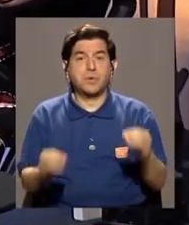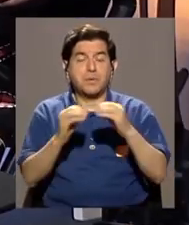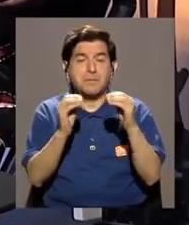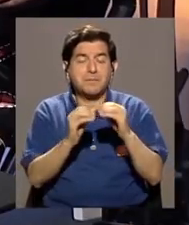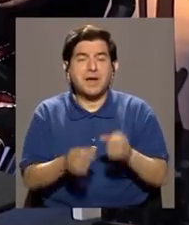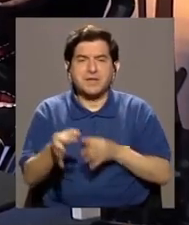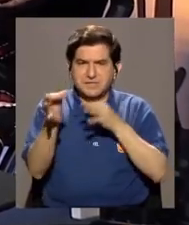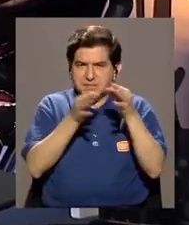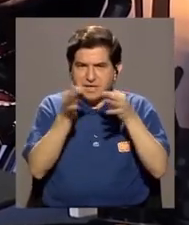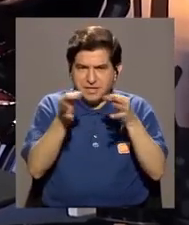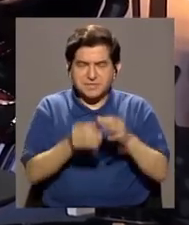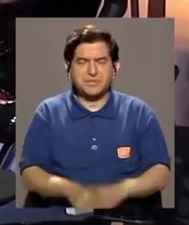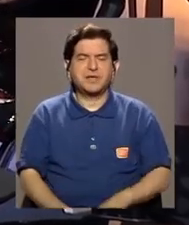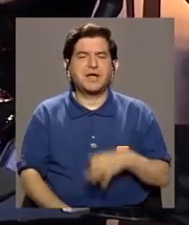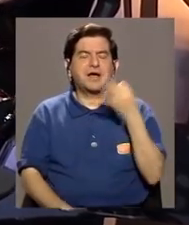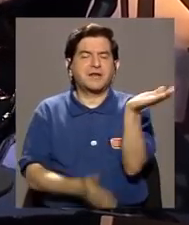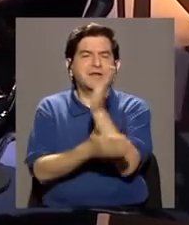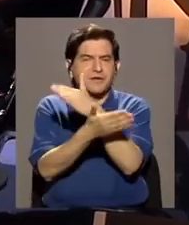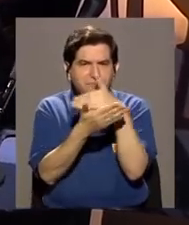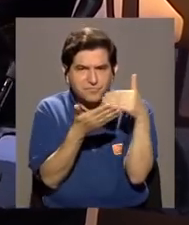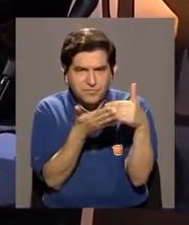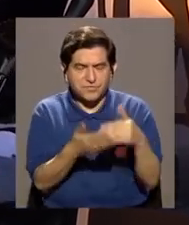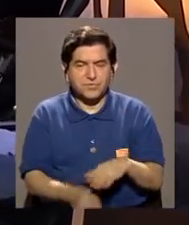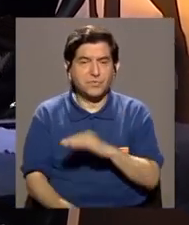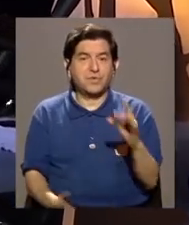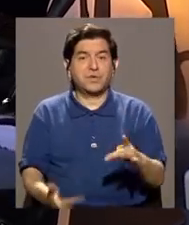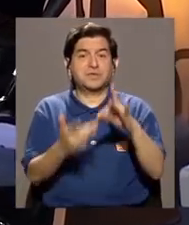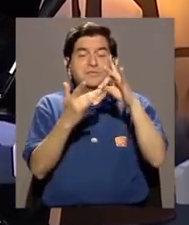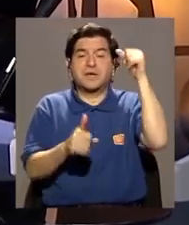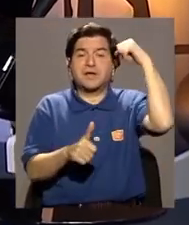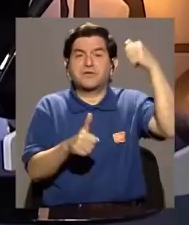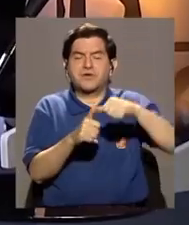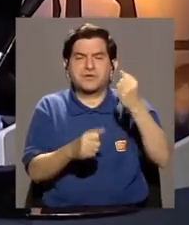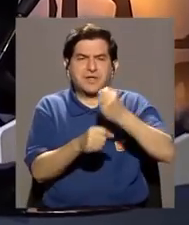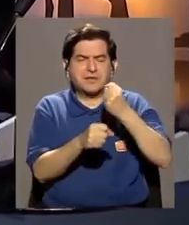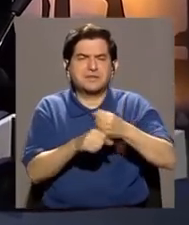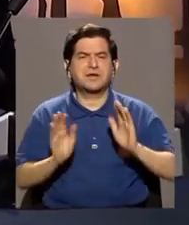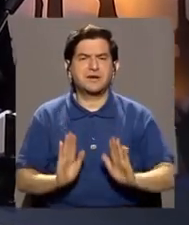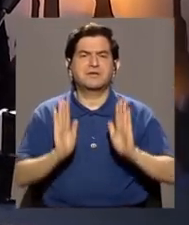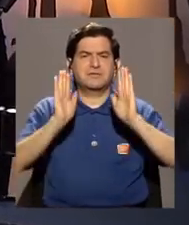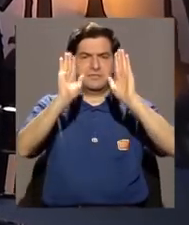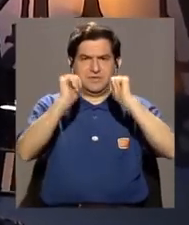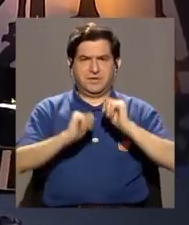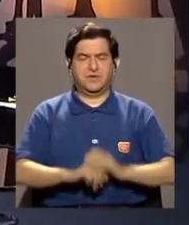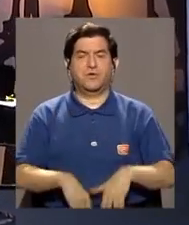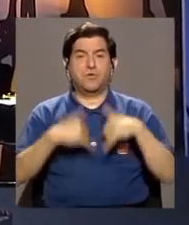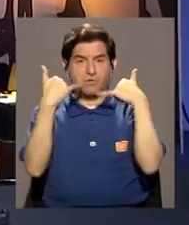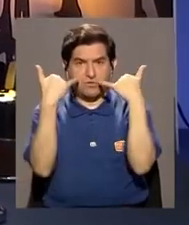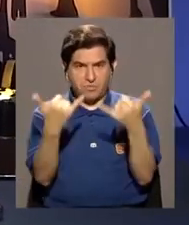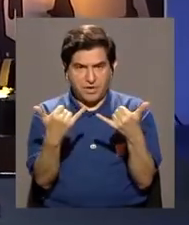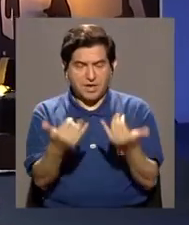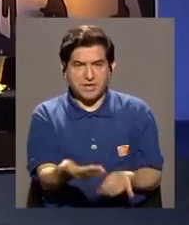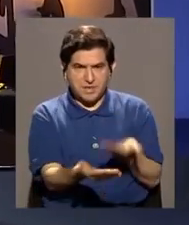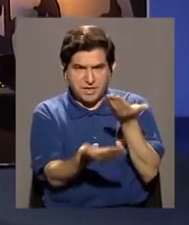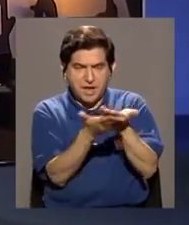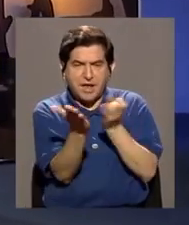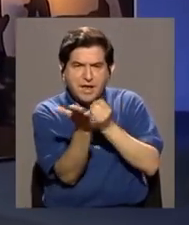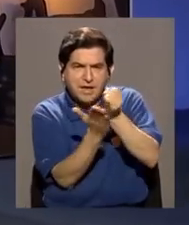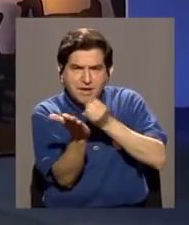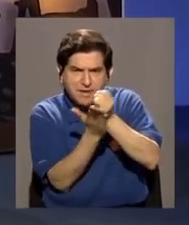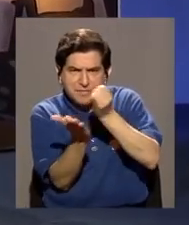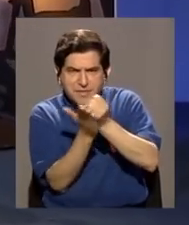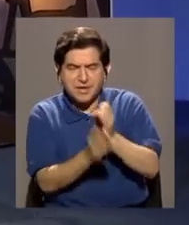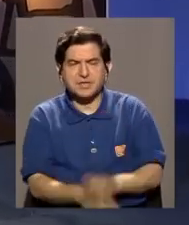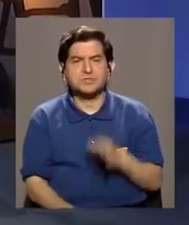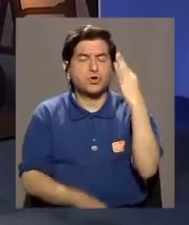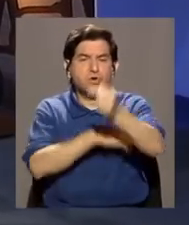que ampliar en nuestro próximo bloque y sobre todo recordando un trabajo extraordinario que ya está planteado en la investigación